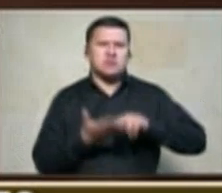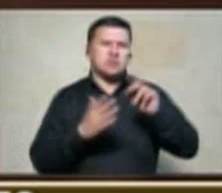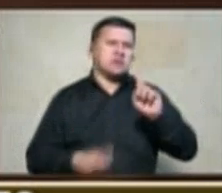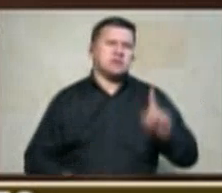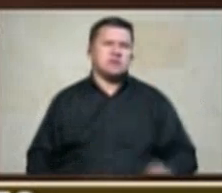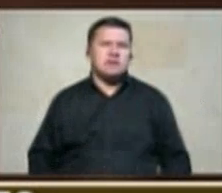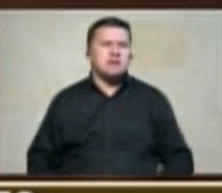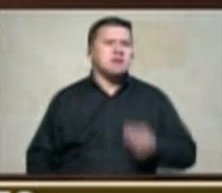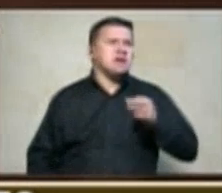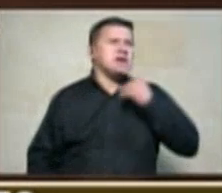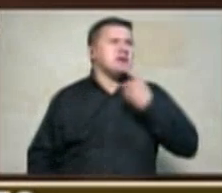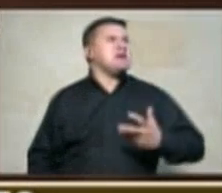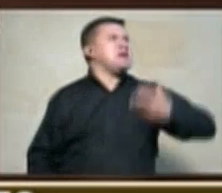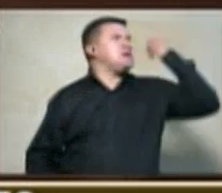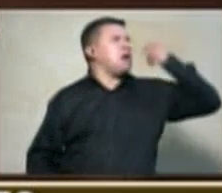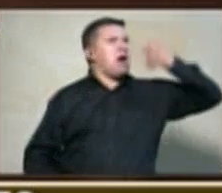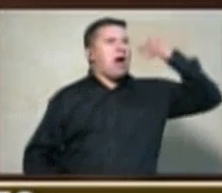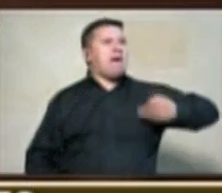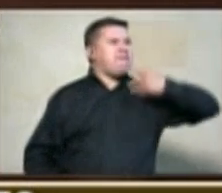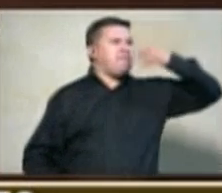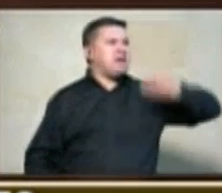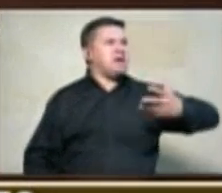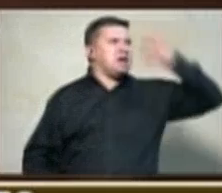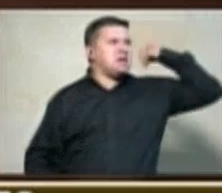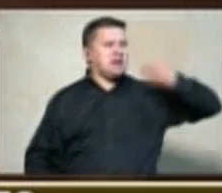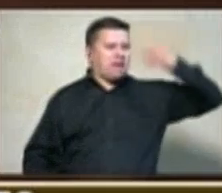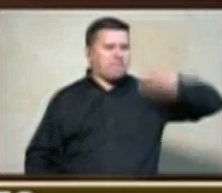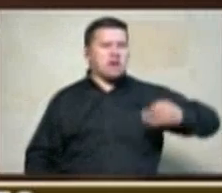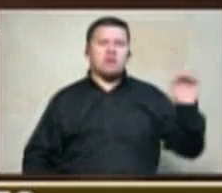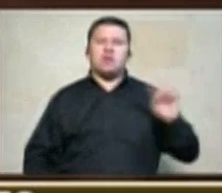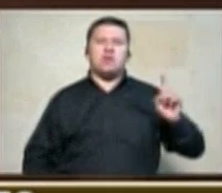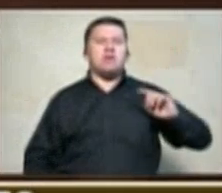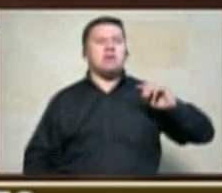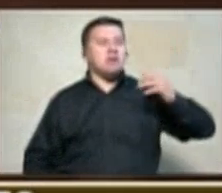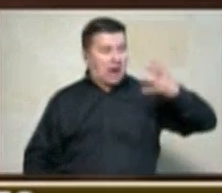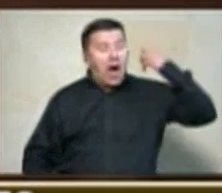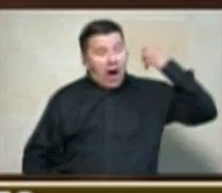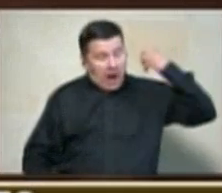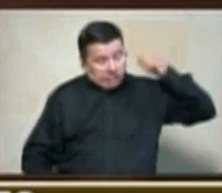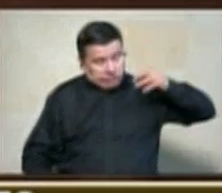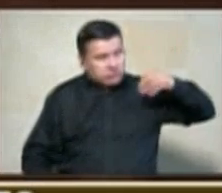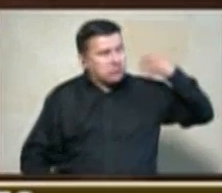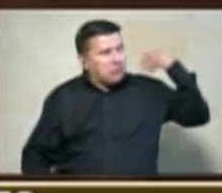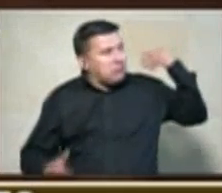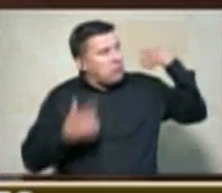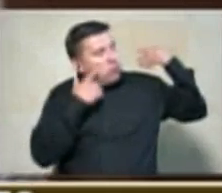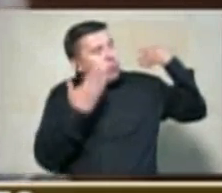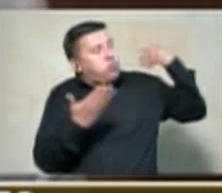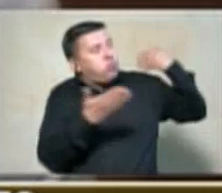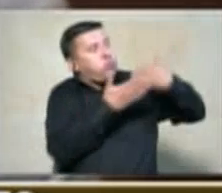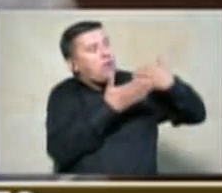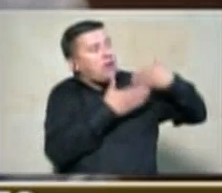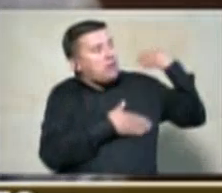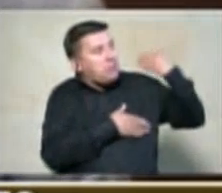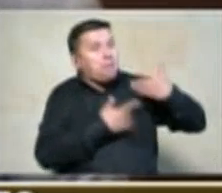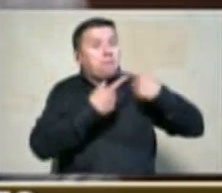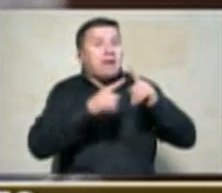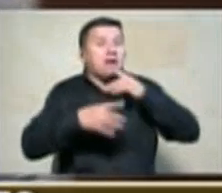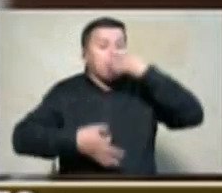es la verdad histórica necesariamente, es la verdad judicial, la que se construye a partir de la contradicción probatoria. Sigamos, por